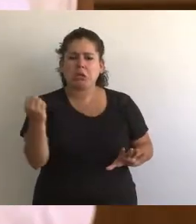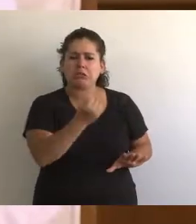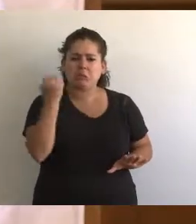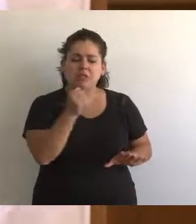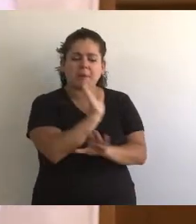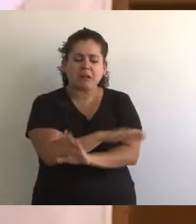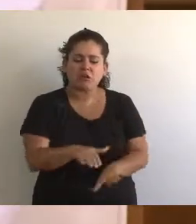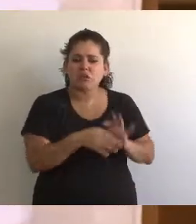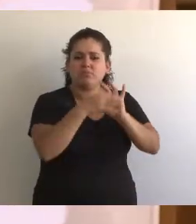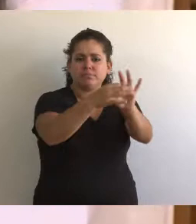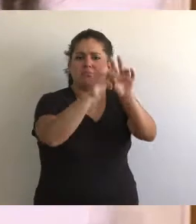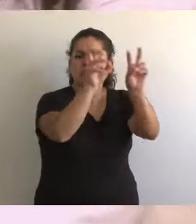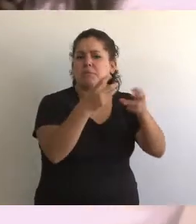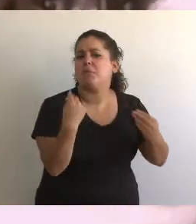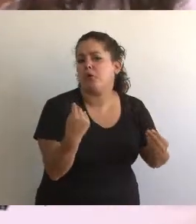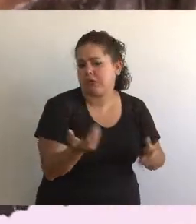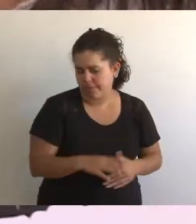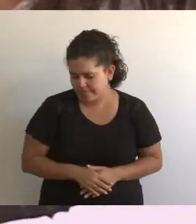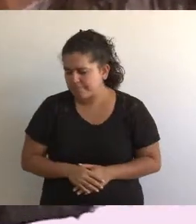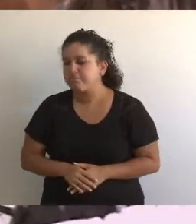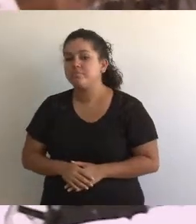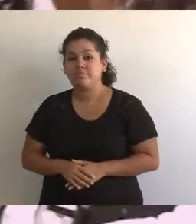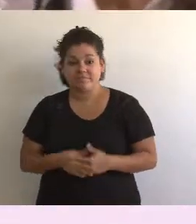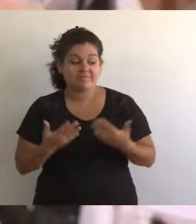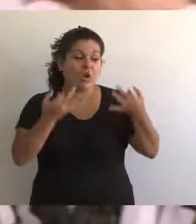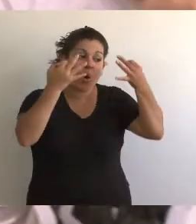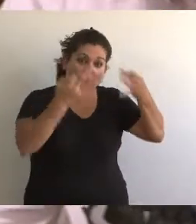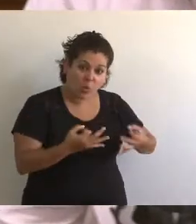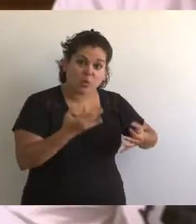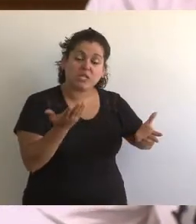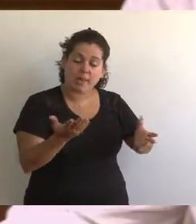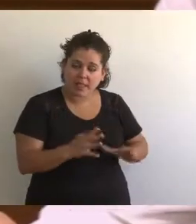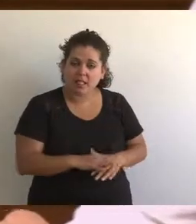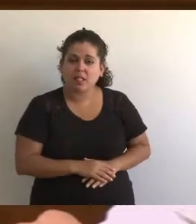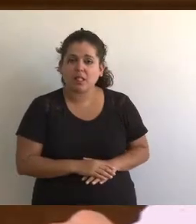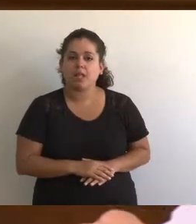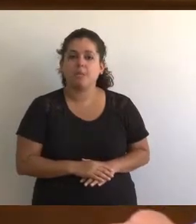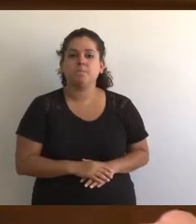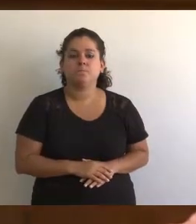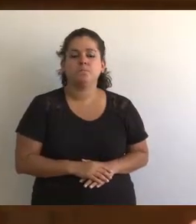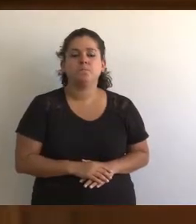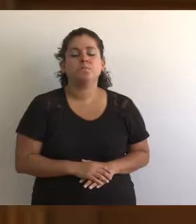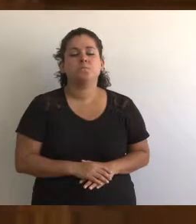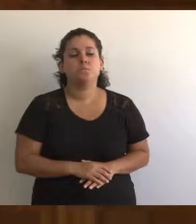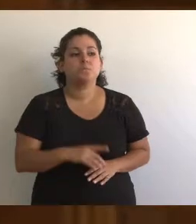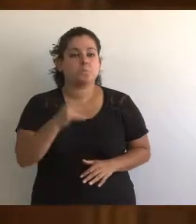chicos empiecen a conectarse con esta temática, diputada? Sí, justamente se